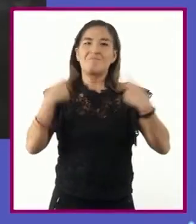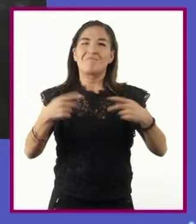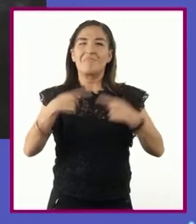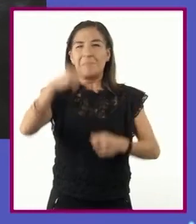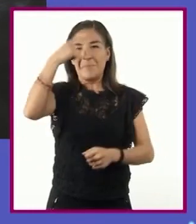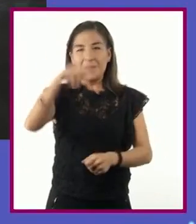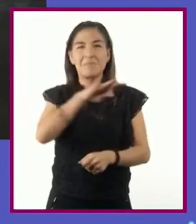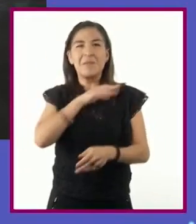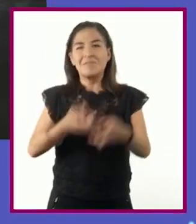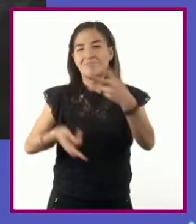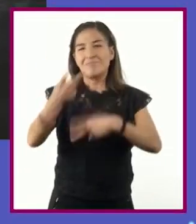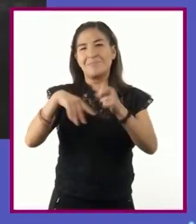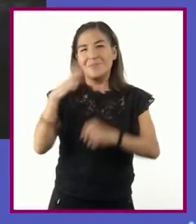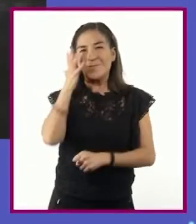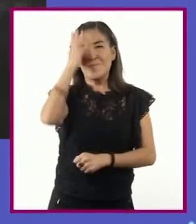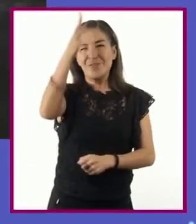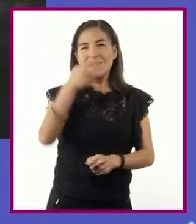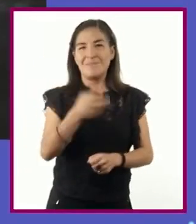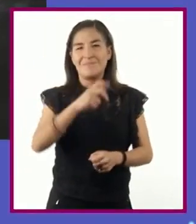para la nación.